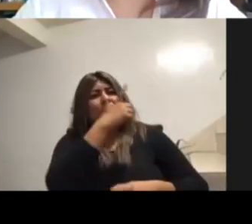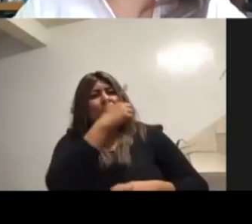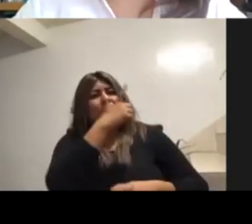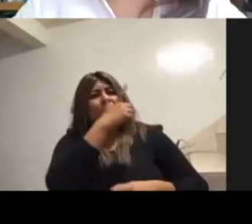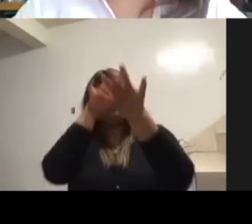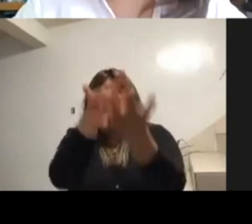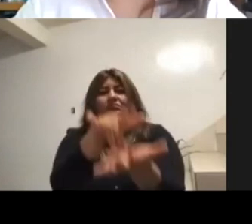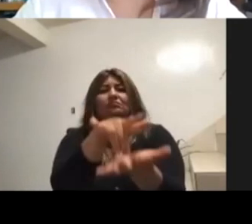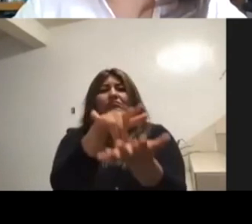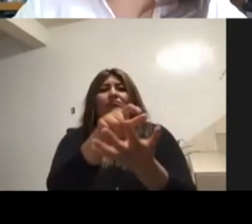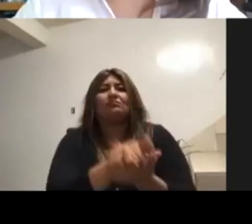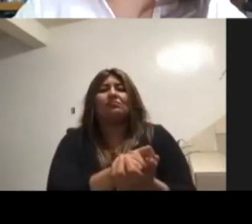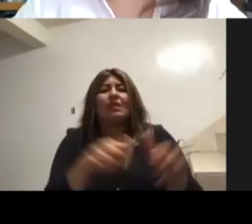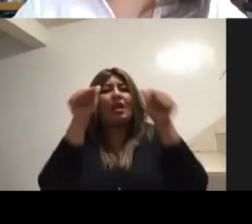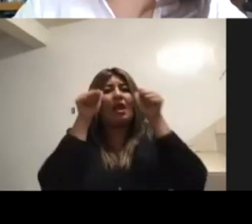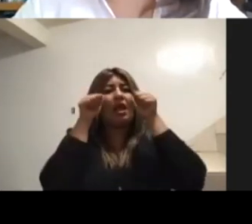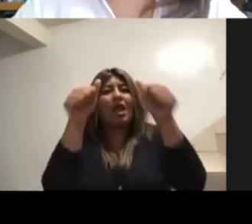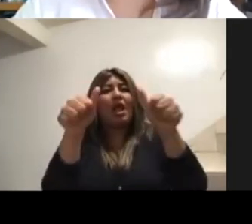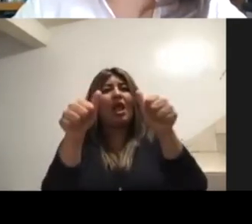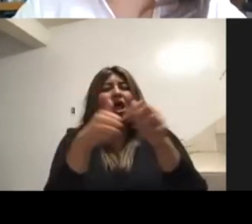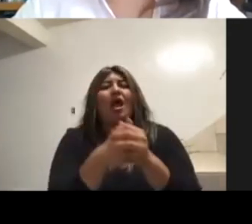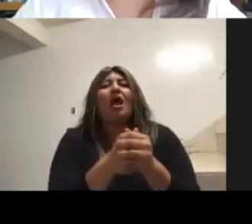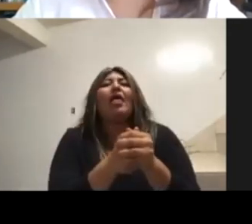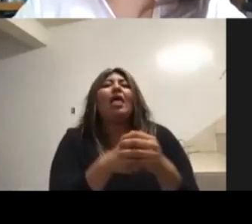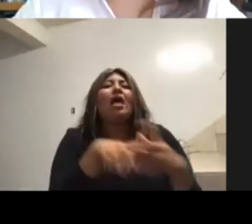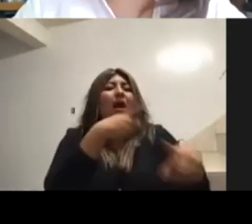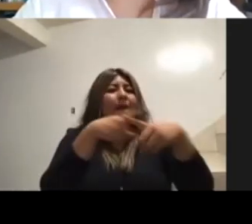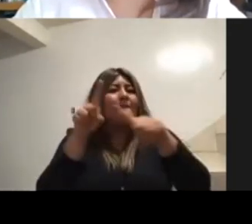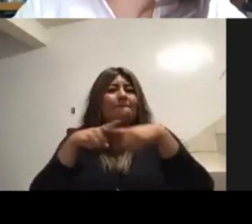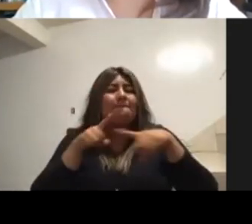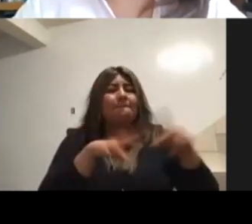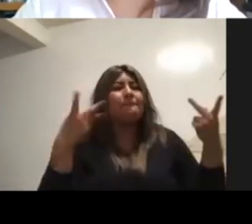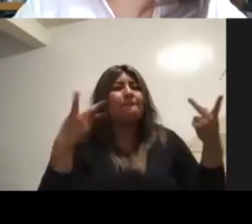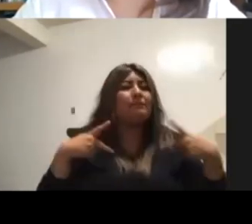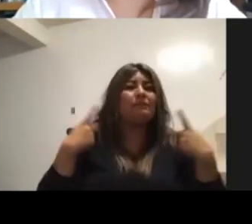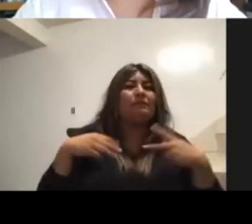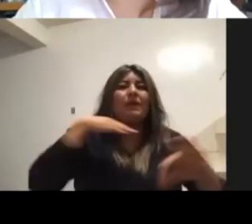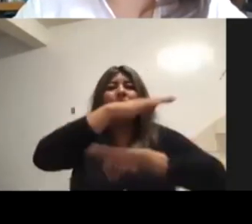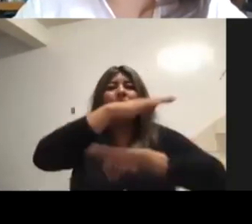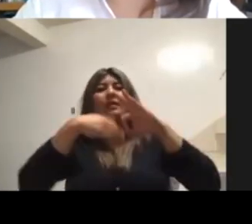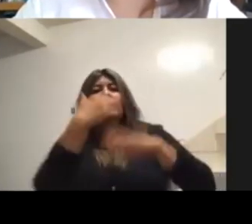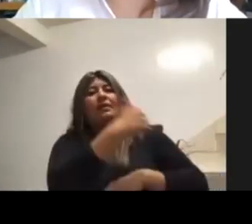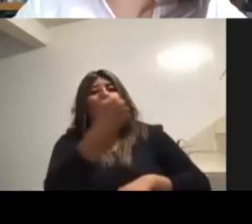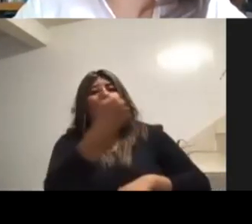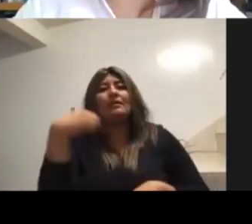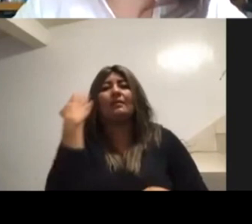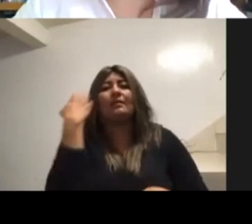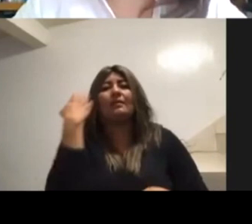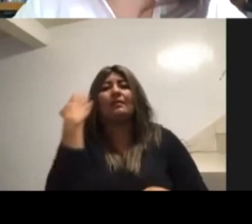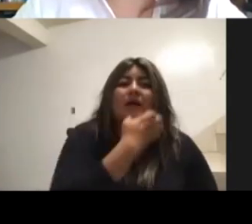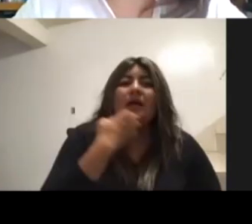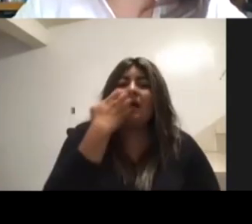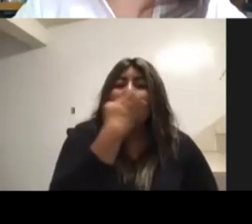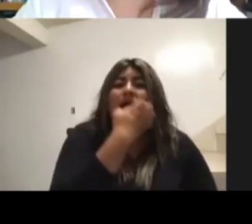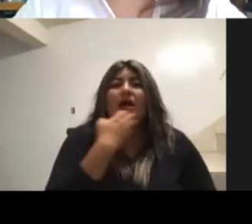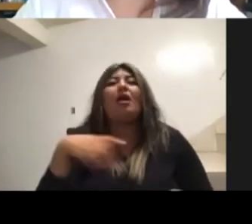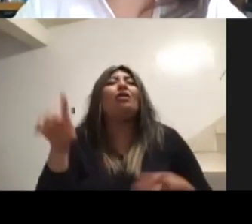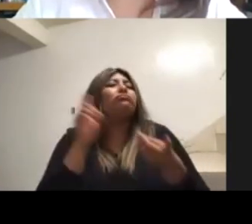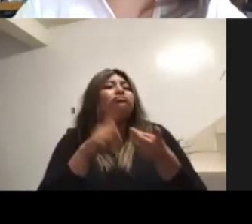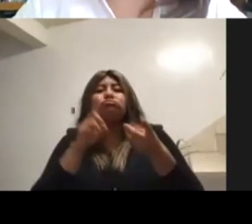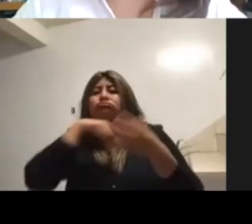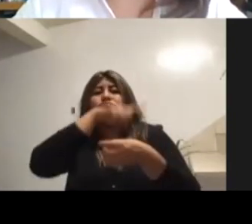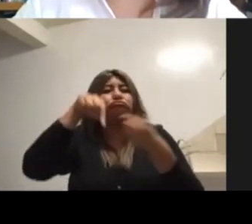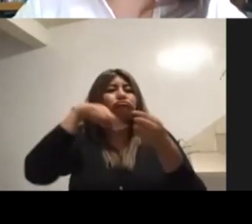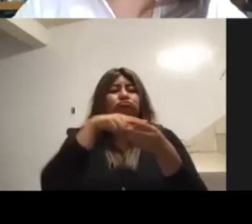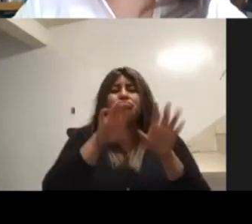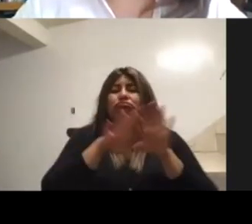la atención de esta diversidad en todas y cada una de las escuelas, con independencia de dónde se encuentren. Ese es en